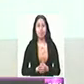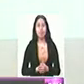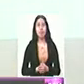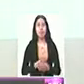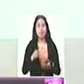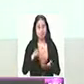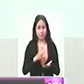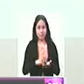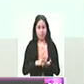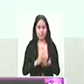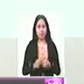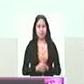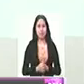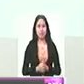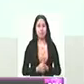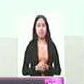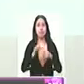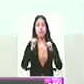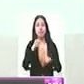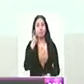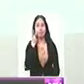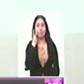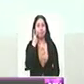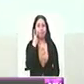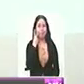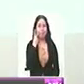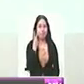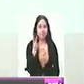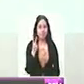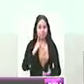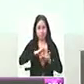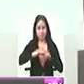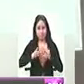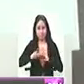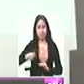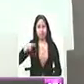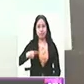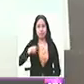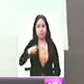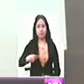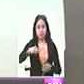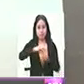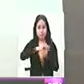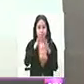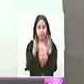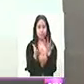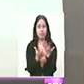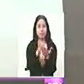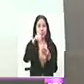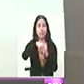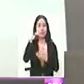Aquí podemos ver hitos de la pandemia en el país